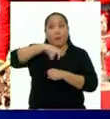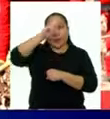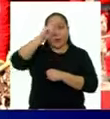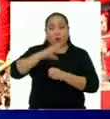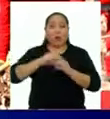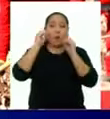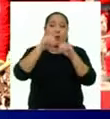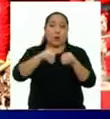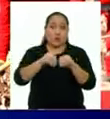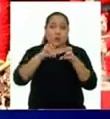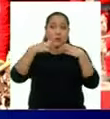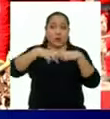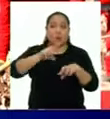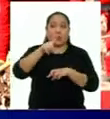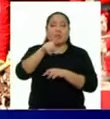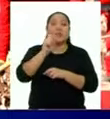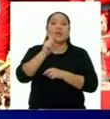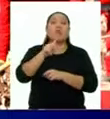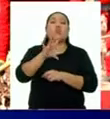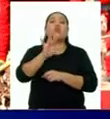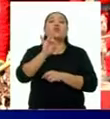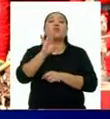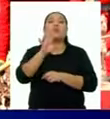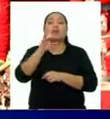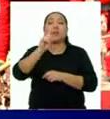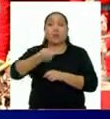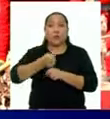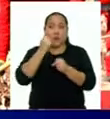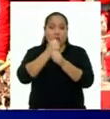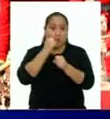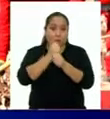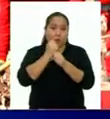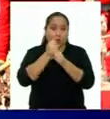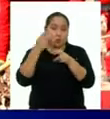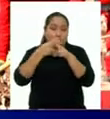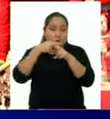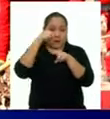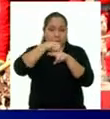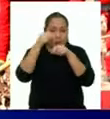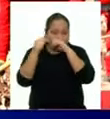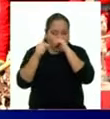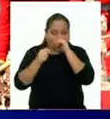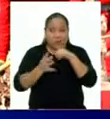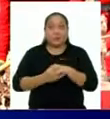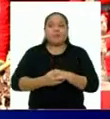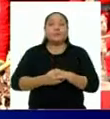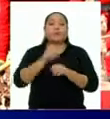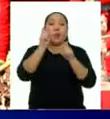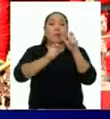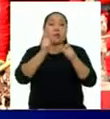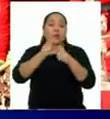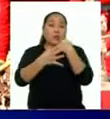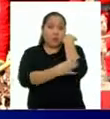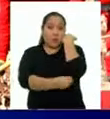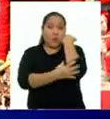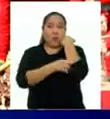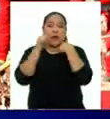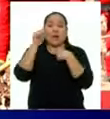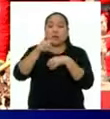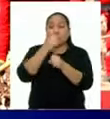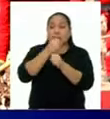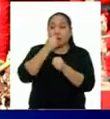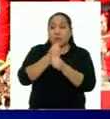más de 185.000 empleos temporales para la población que se encuentra en situación de pobreza. Estos puestos